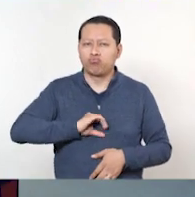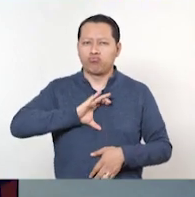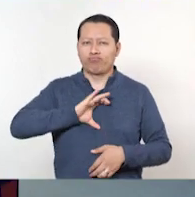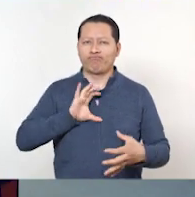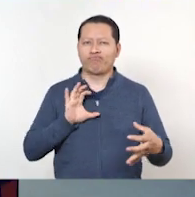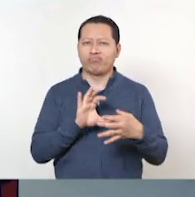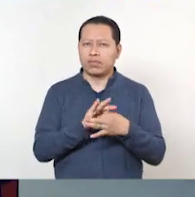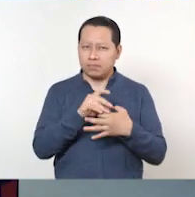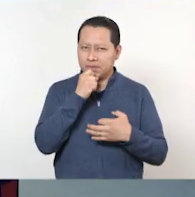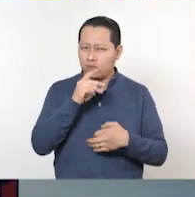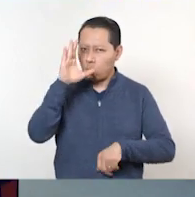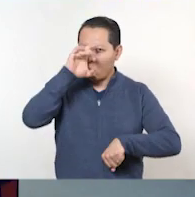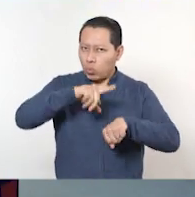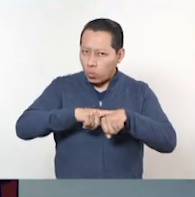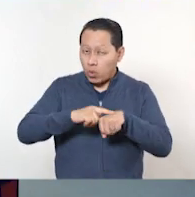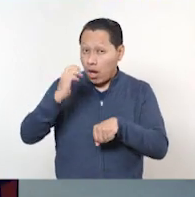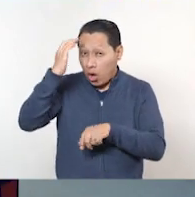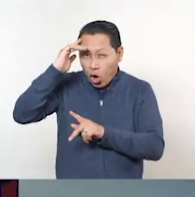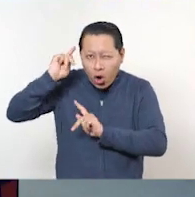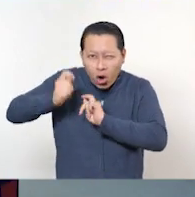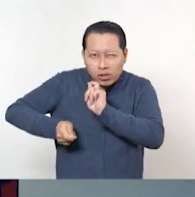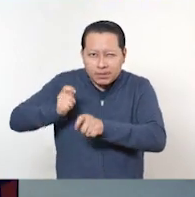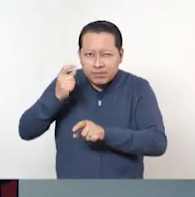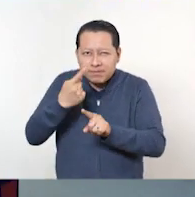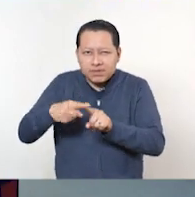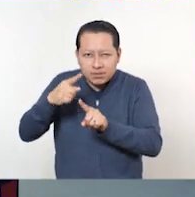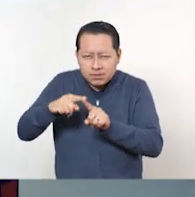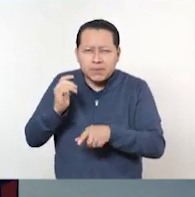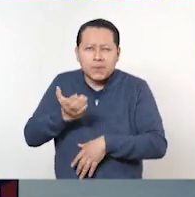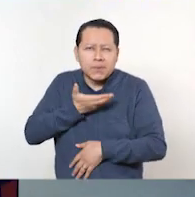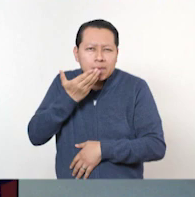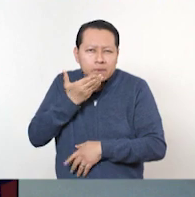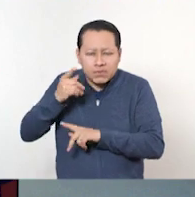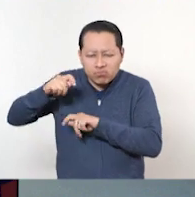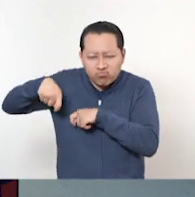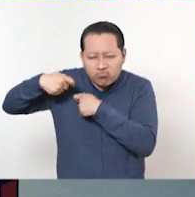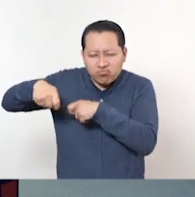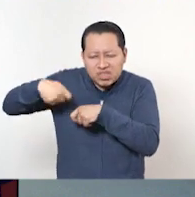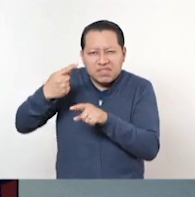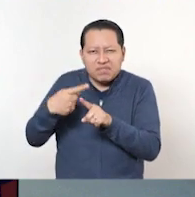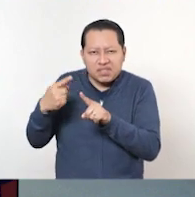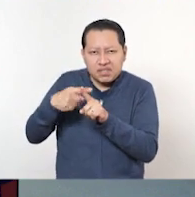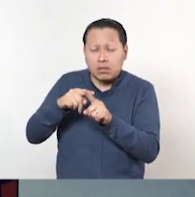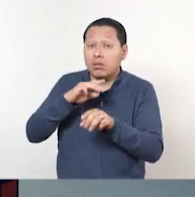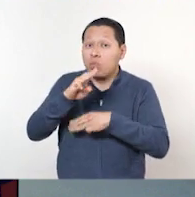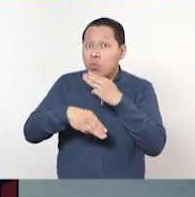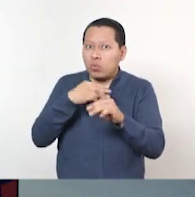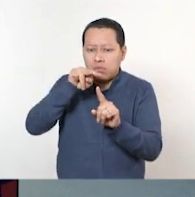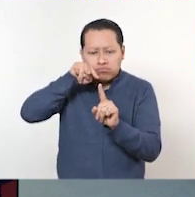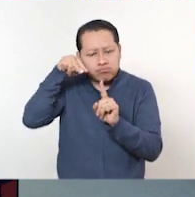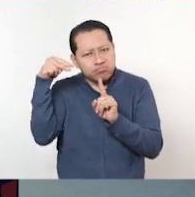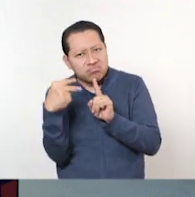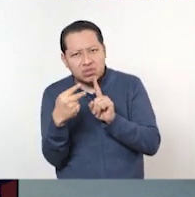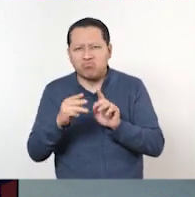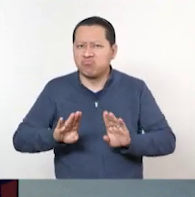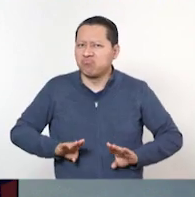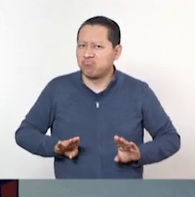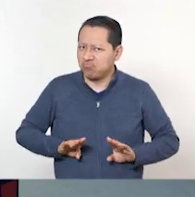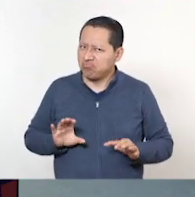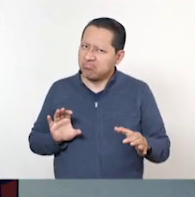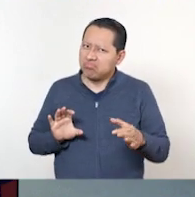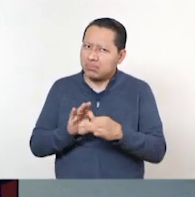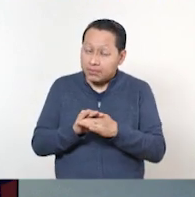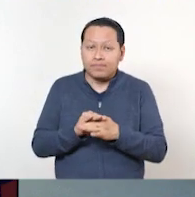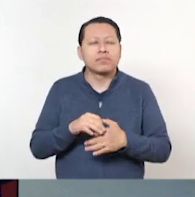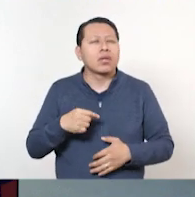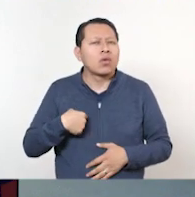su identidad y su cultura, de sus conocimientos, tradiciones, costumbres y de su visión del mundo. Yo he escuchado que